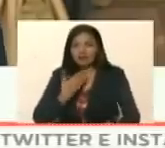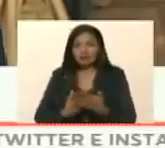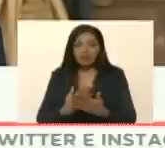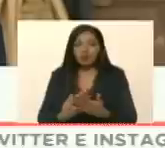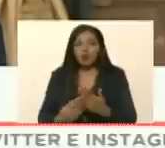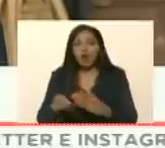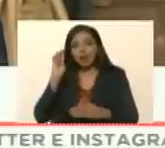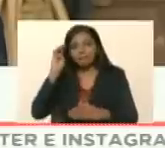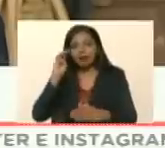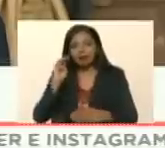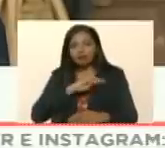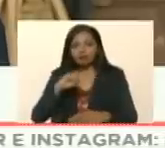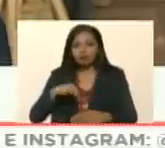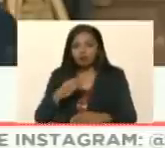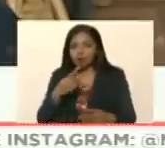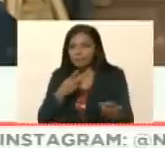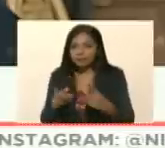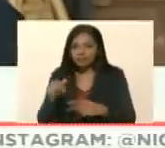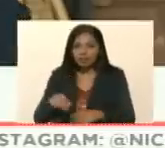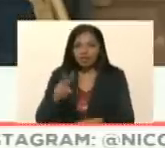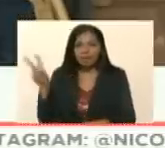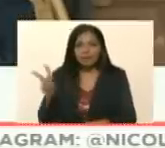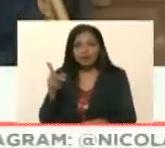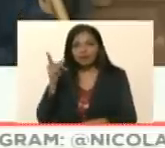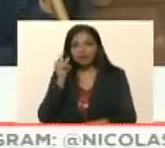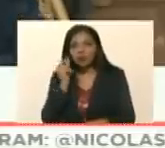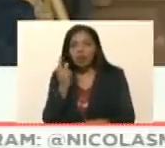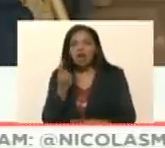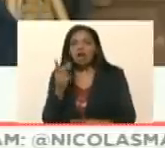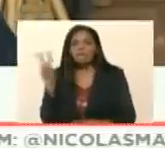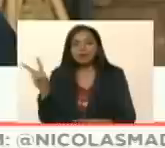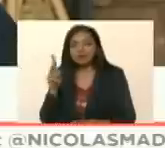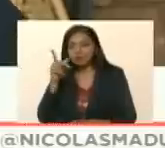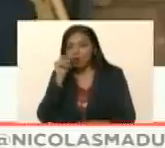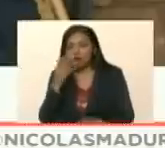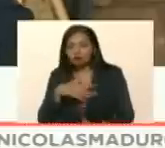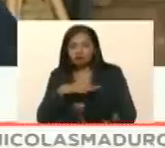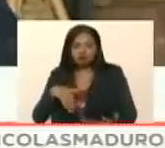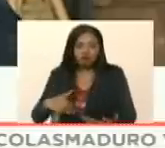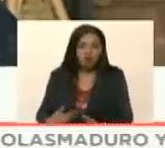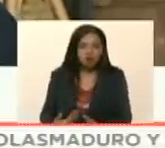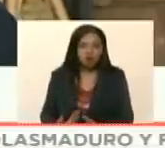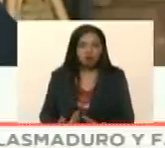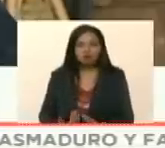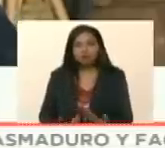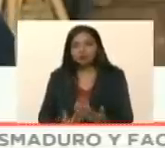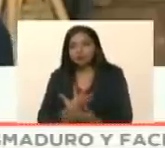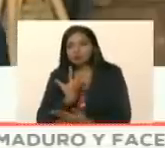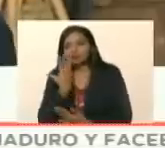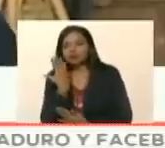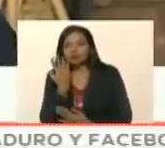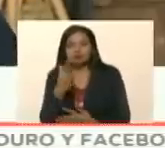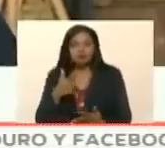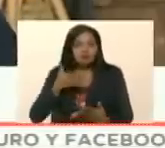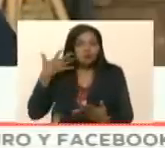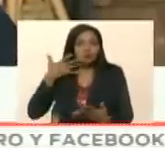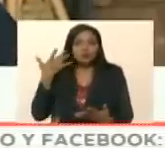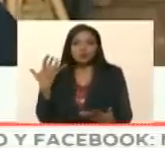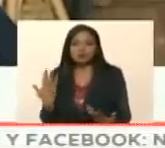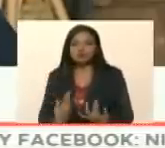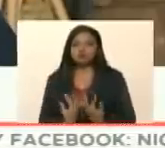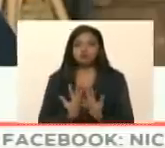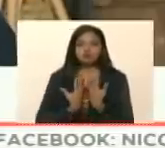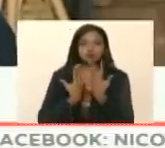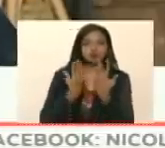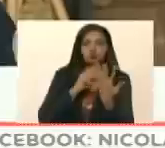Sri Ravichankar su visita a Venezuela. Nos ha llenado de gozo, de luces, de inspiración para